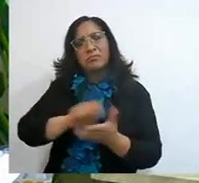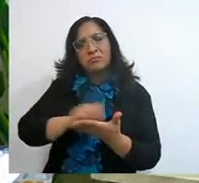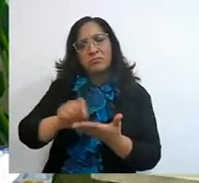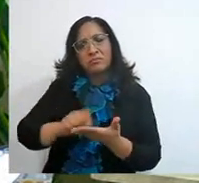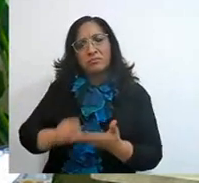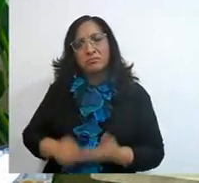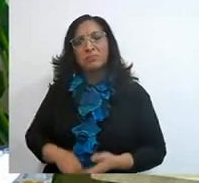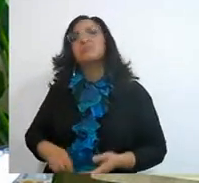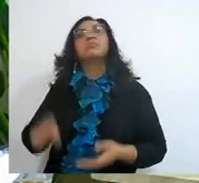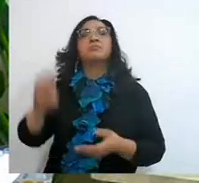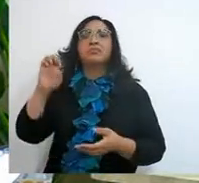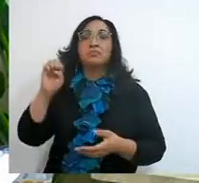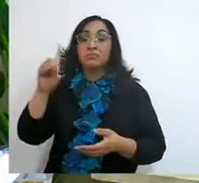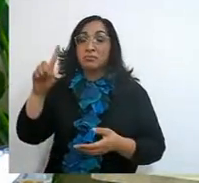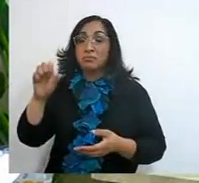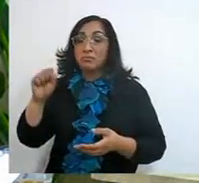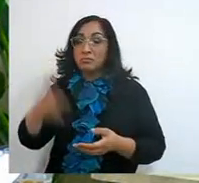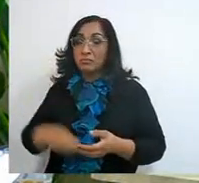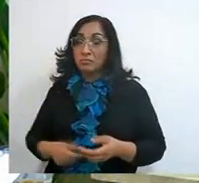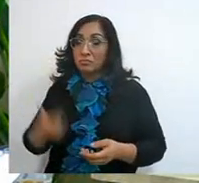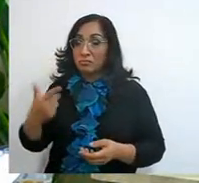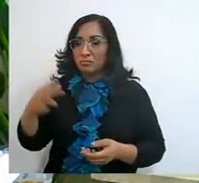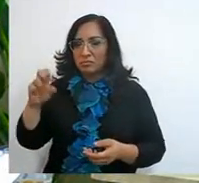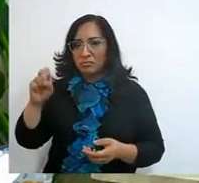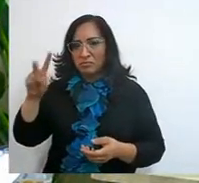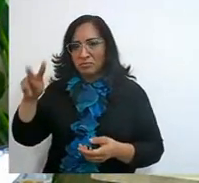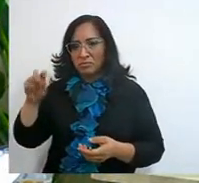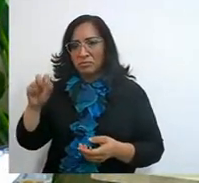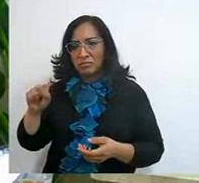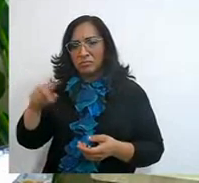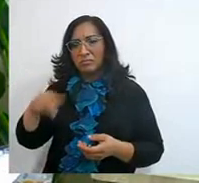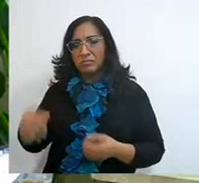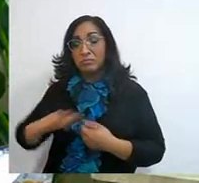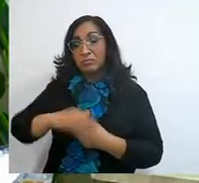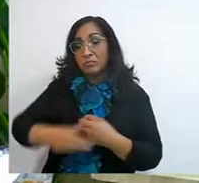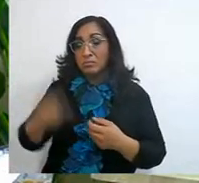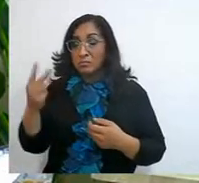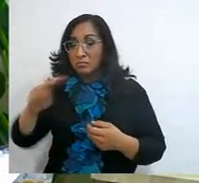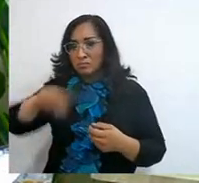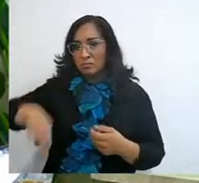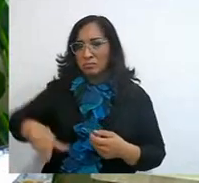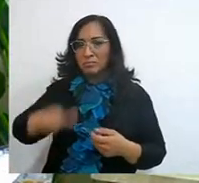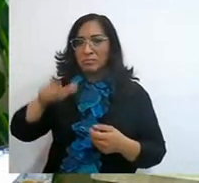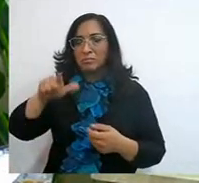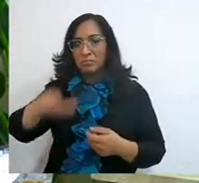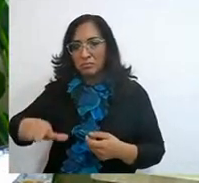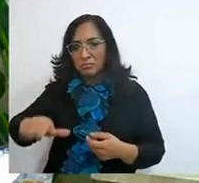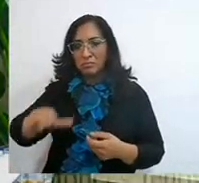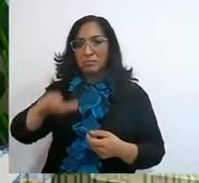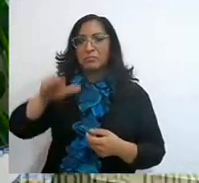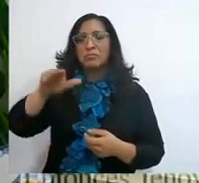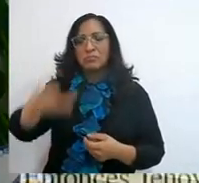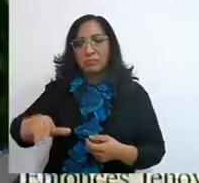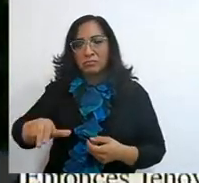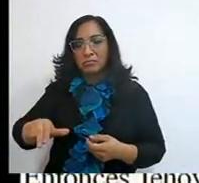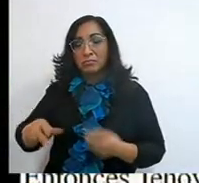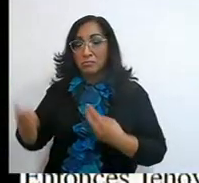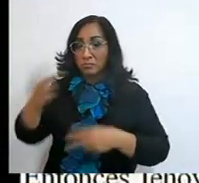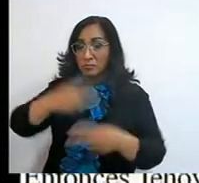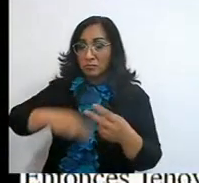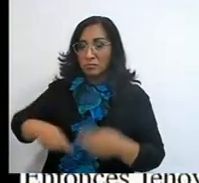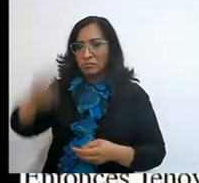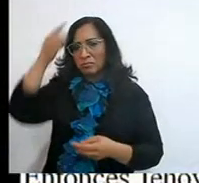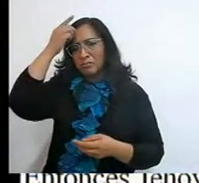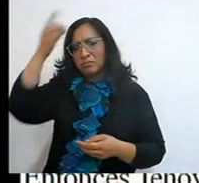con Adán y Eva en Génesis 2, versos 16 y 17. Y mandó